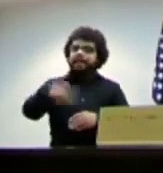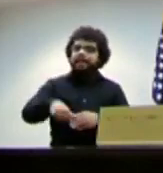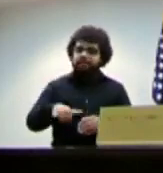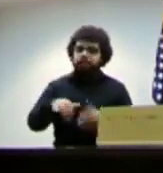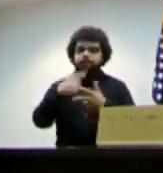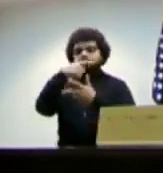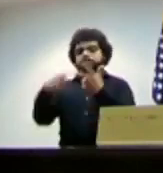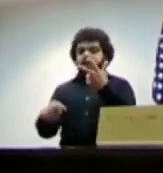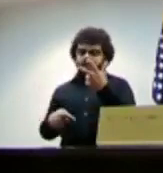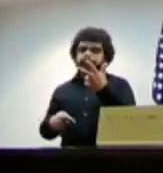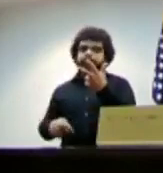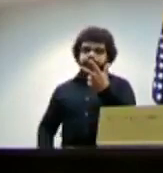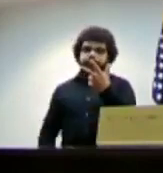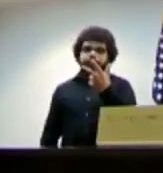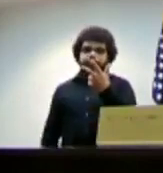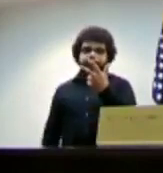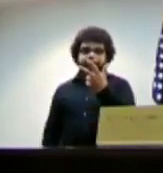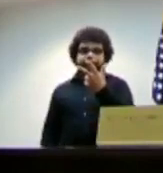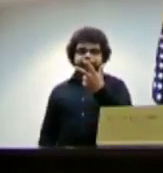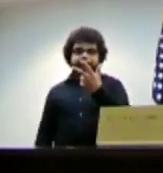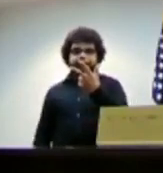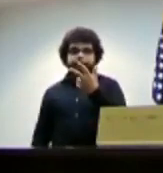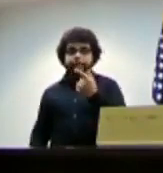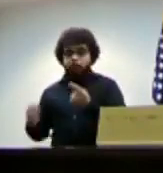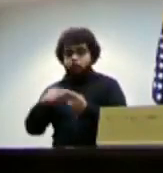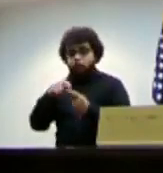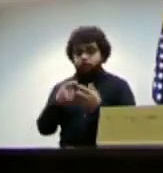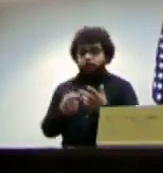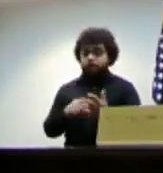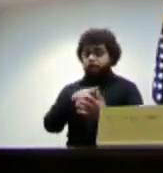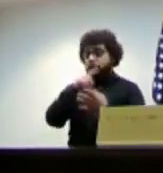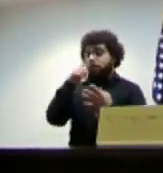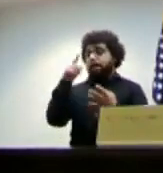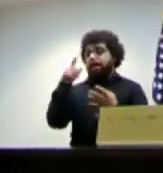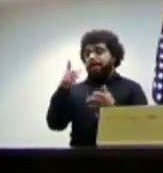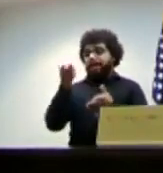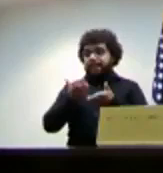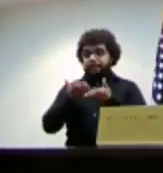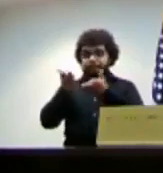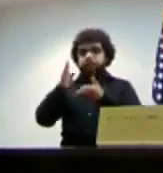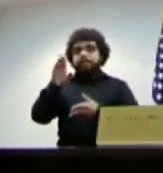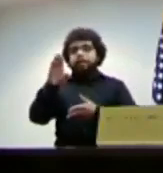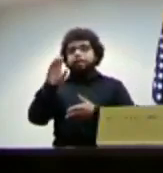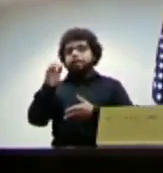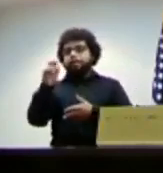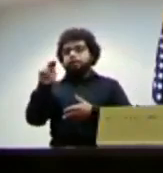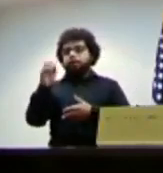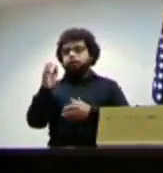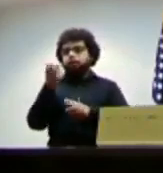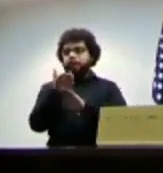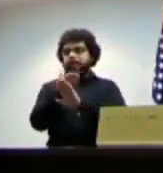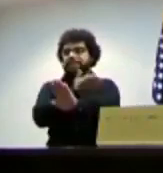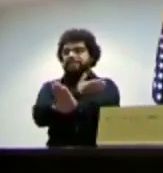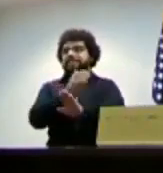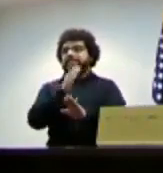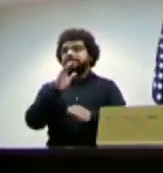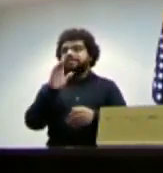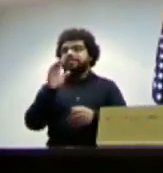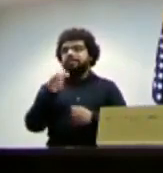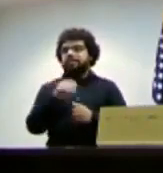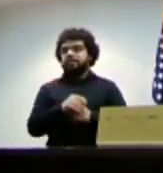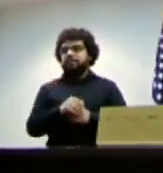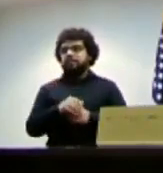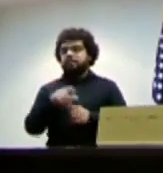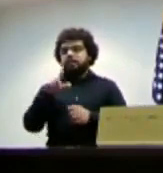partidas. Cuando vamos a la emisión de bonos, sí, previo al 2014, que fue cuando entraron